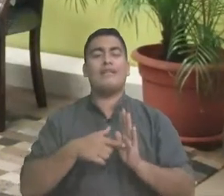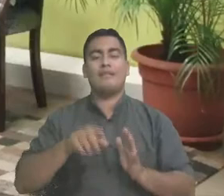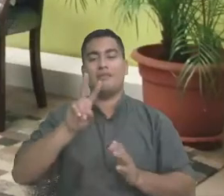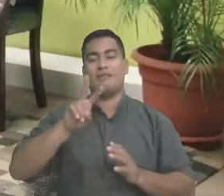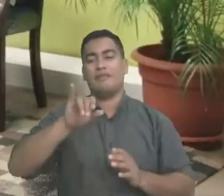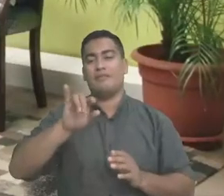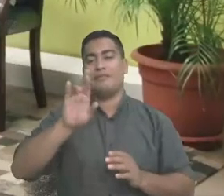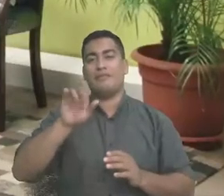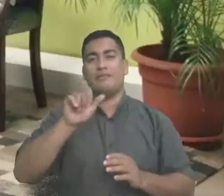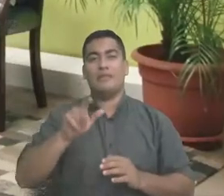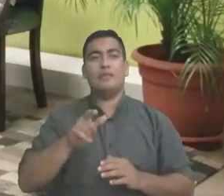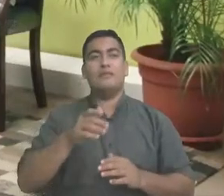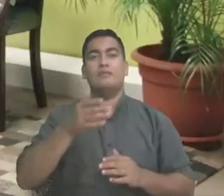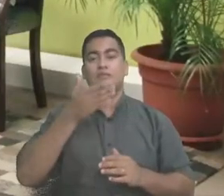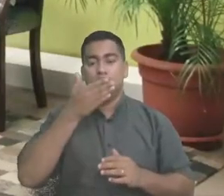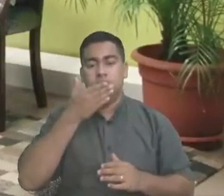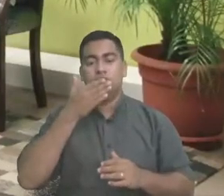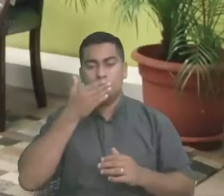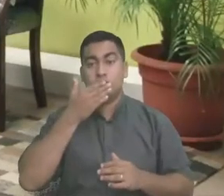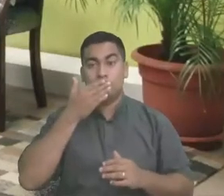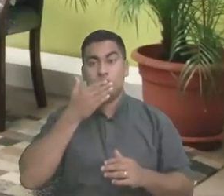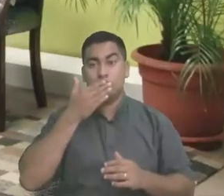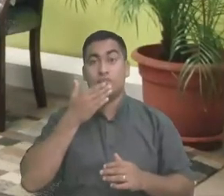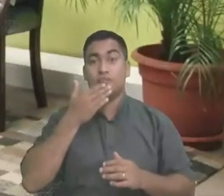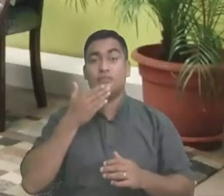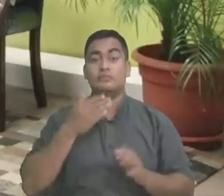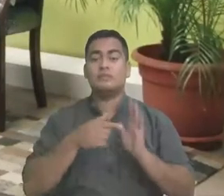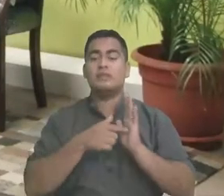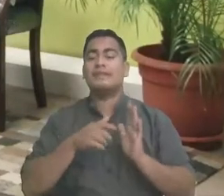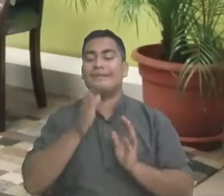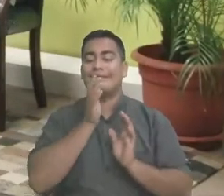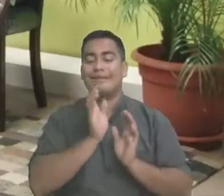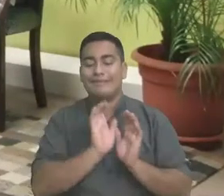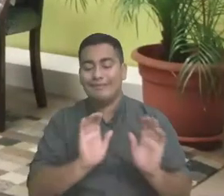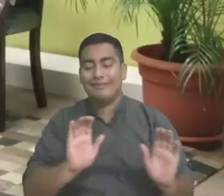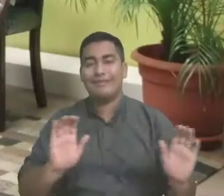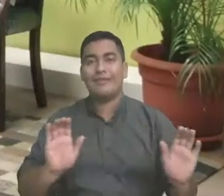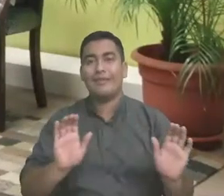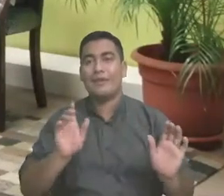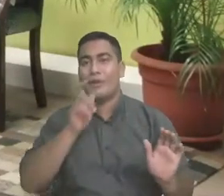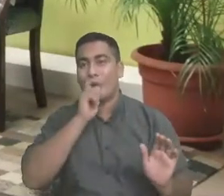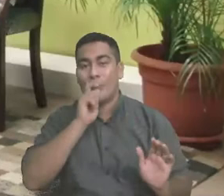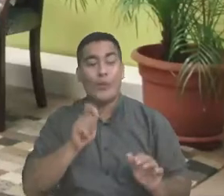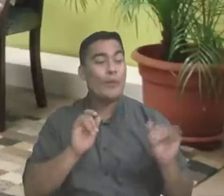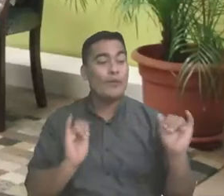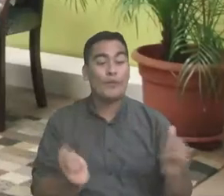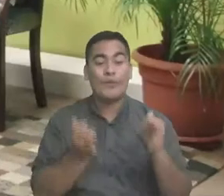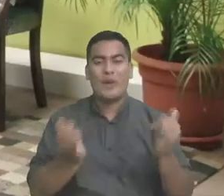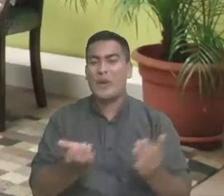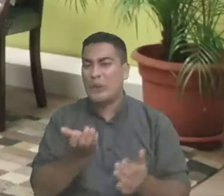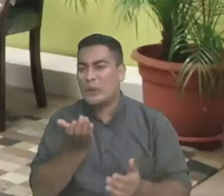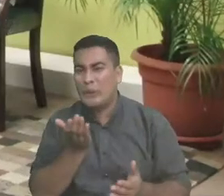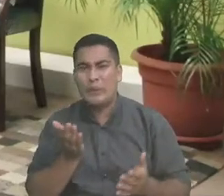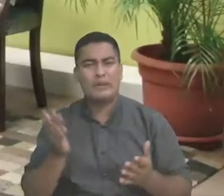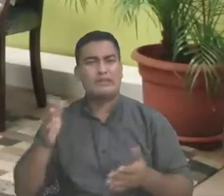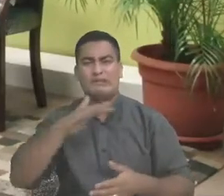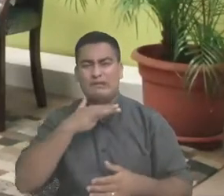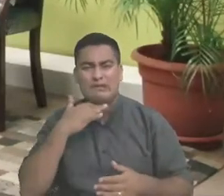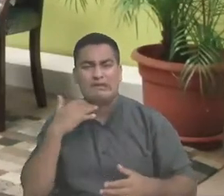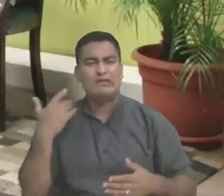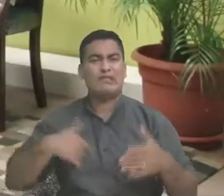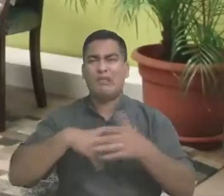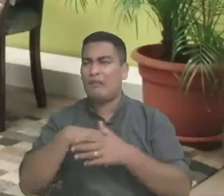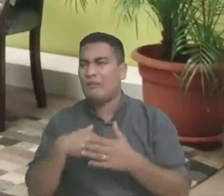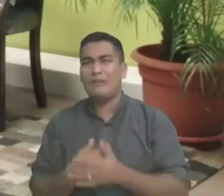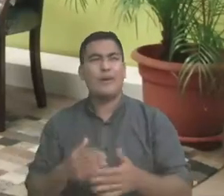por ejemplo, y suele pasar muchas veces, en el caso de los niños, porque ellos siguen jugando con tierra, andan